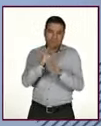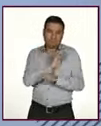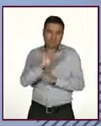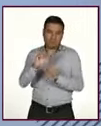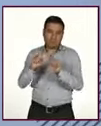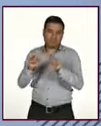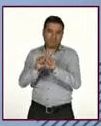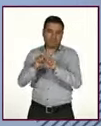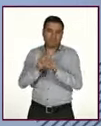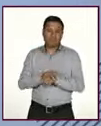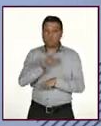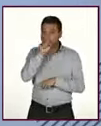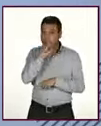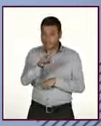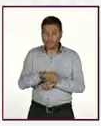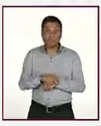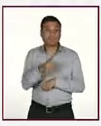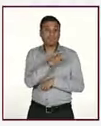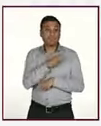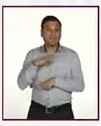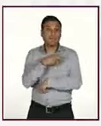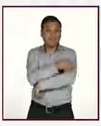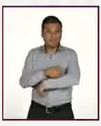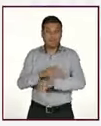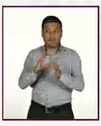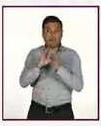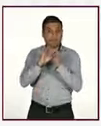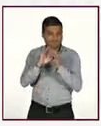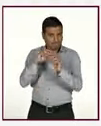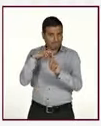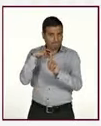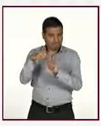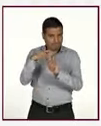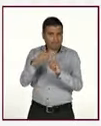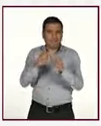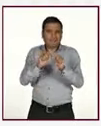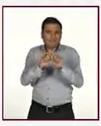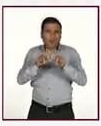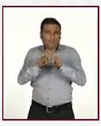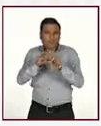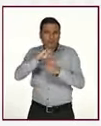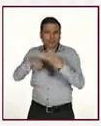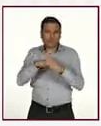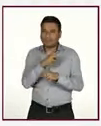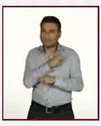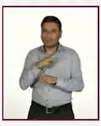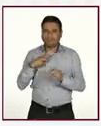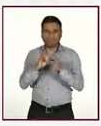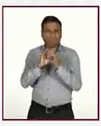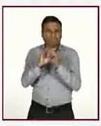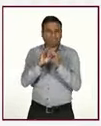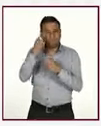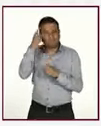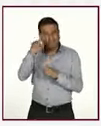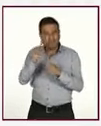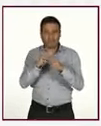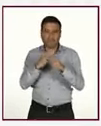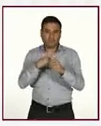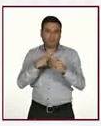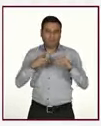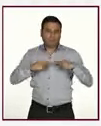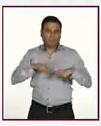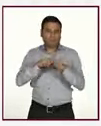Y los vínculos positivos con las familias y con los parientes, que pues eso siempre es importante para el desarrollo